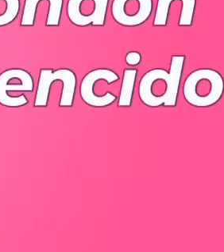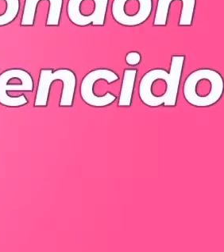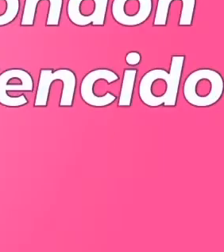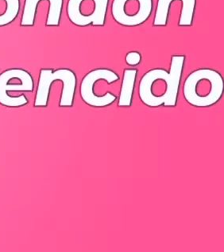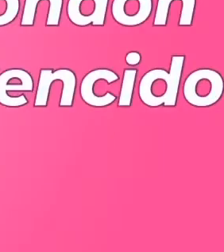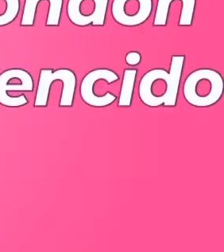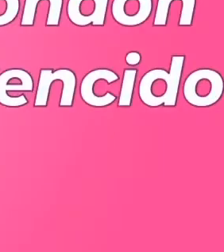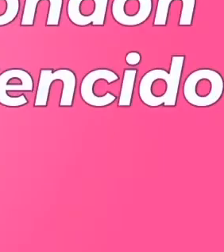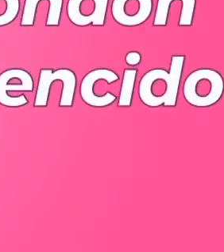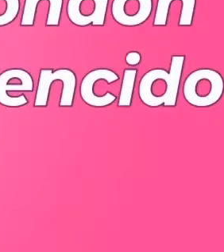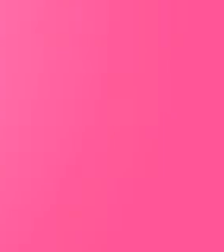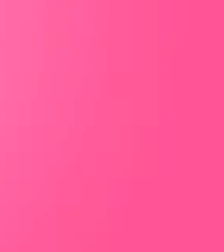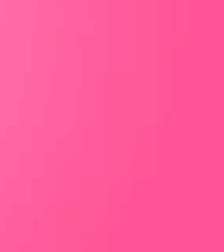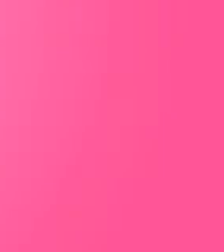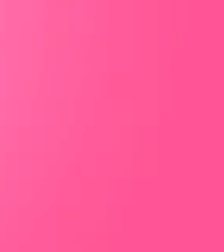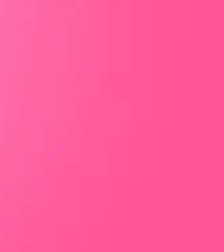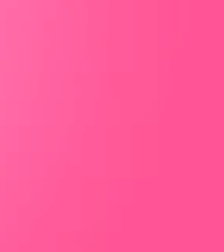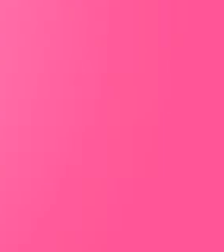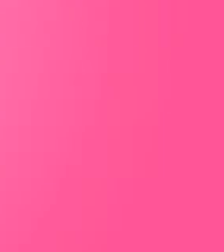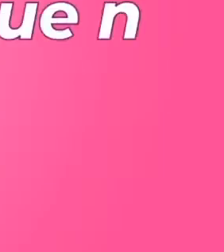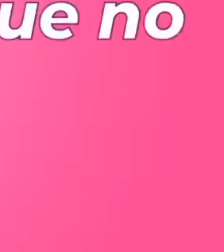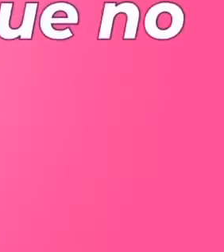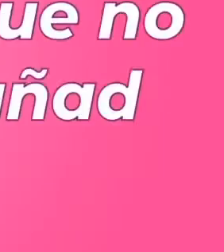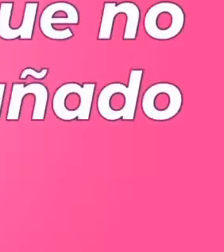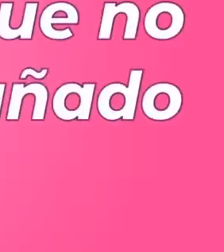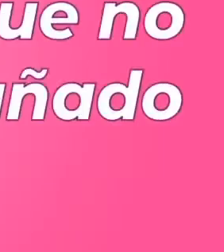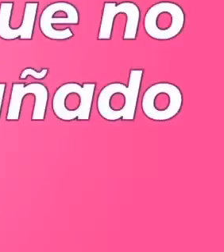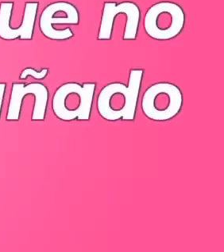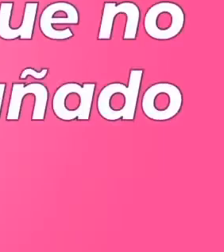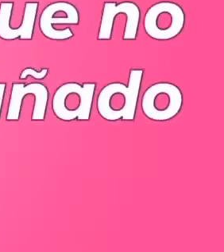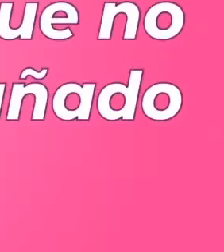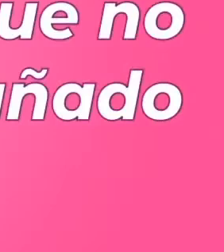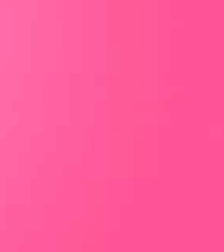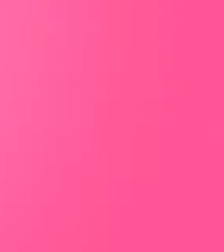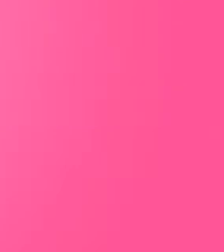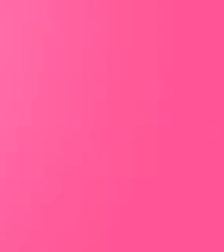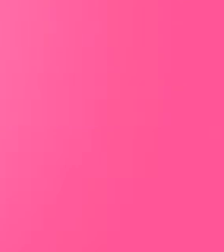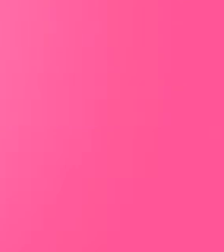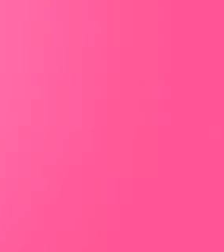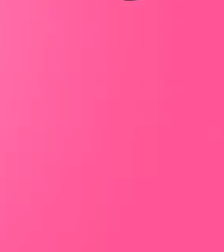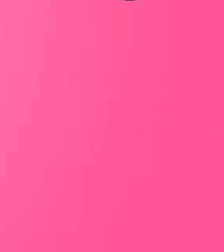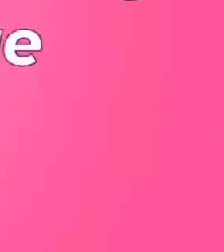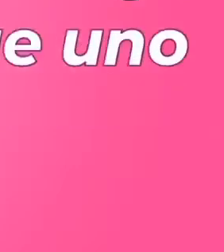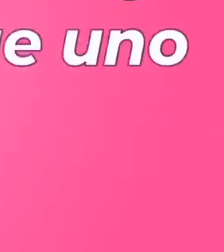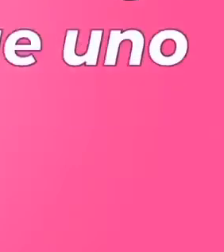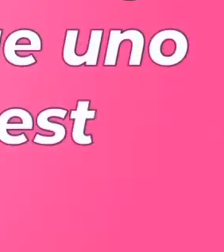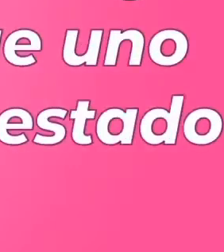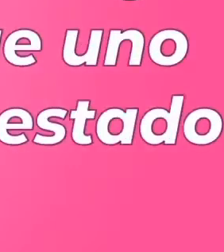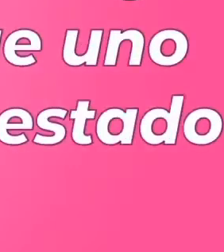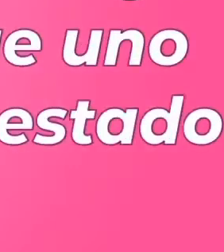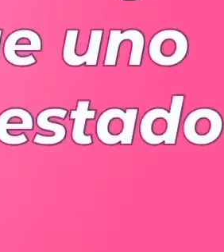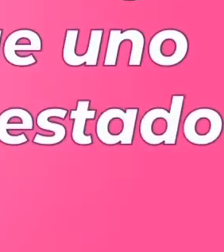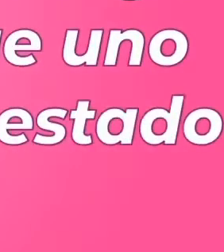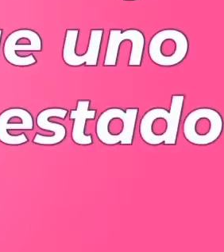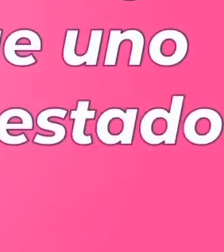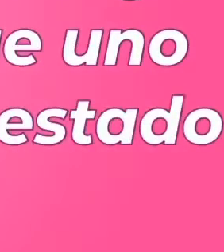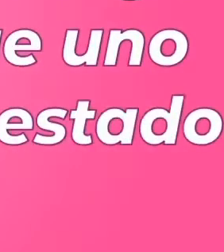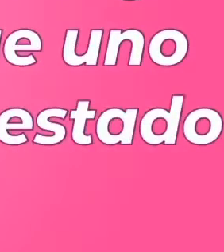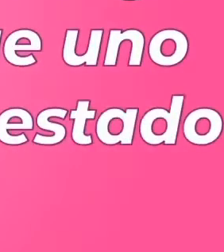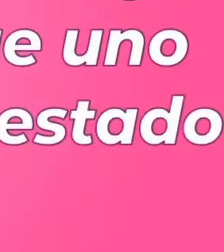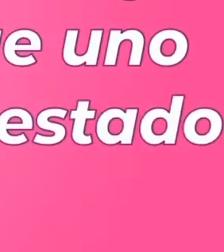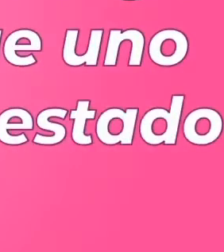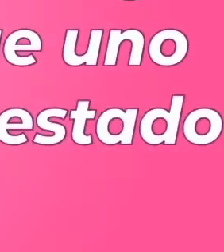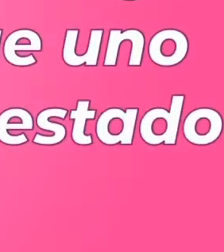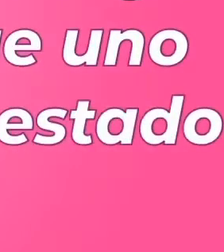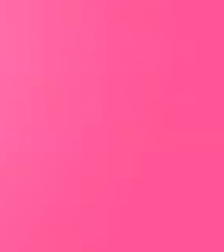Comprueba que el condón no esté vencido. Fíjate que el empaque no esté dañado. Si esto ocurre, deséchalo y consigue uno en